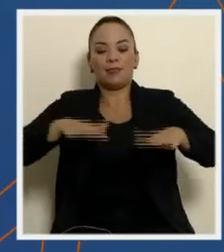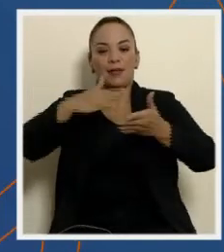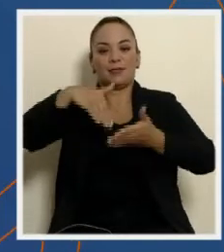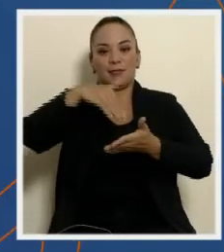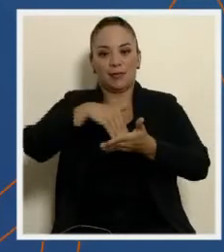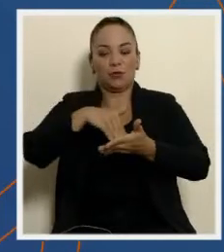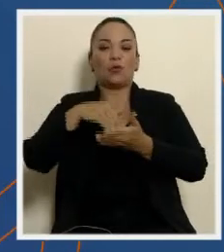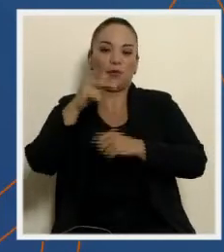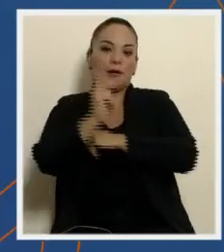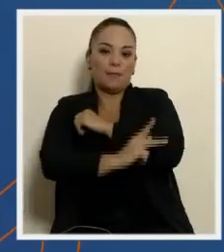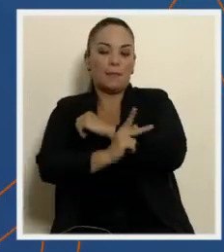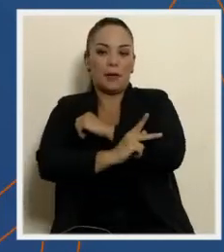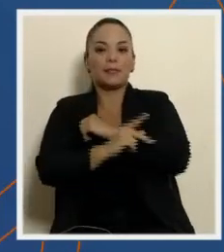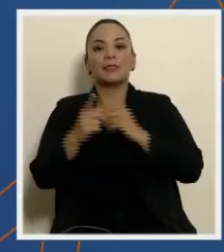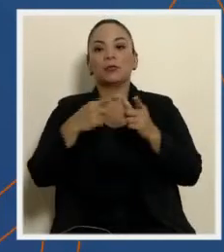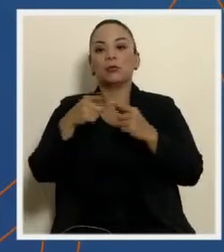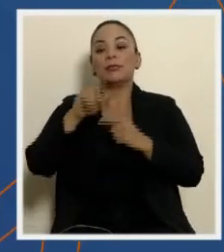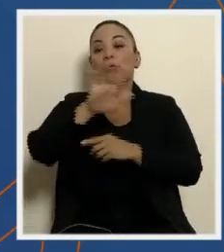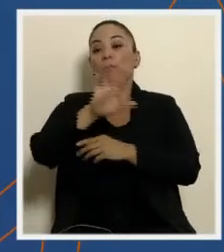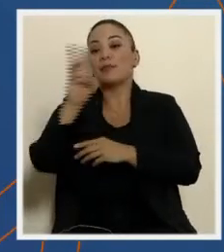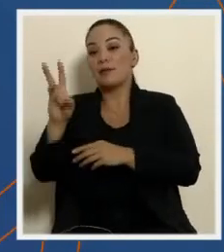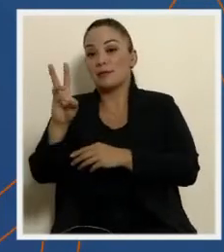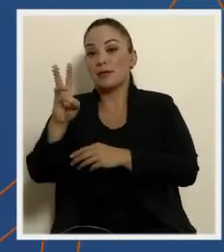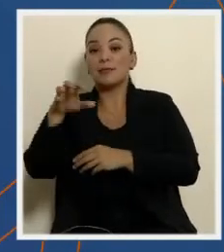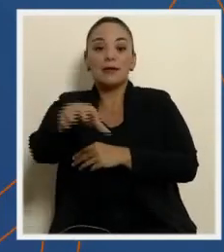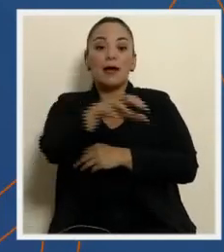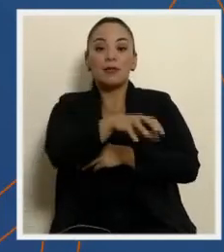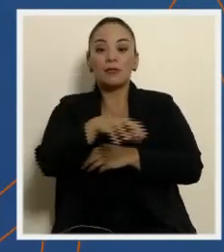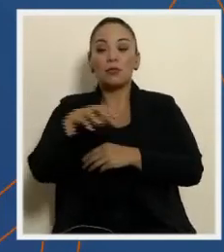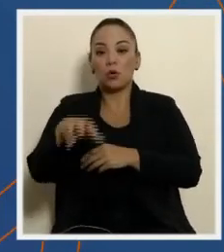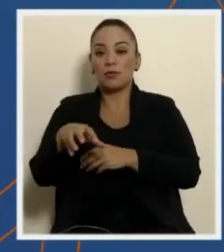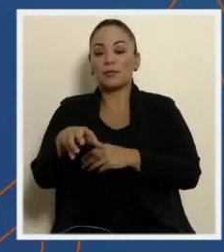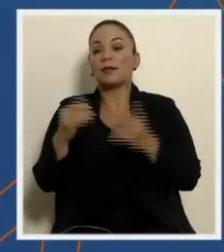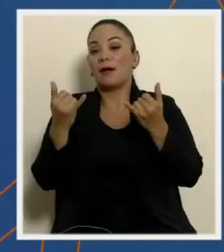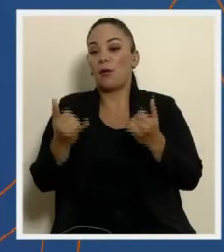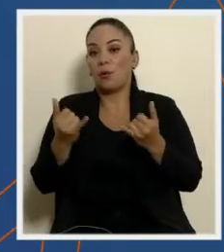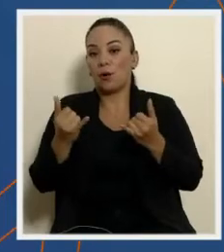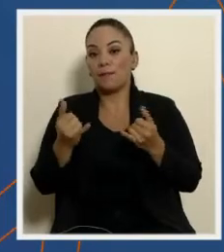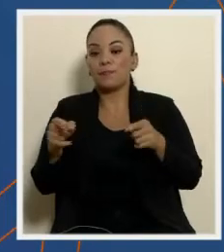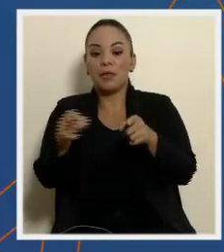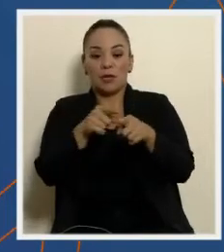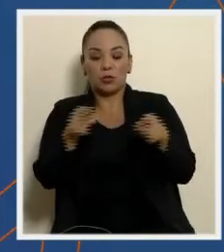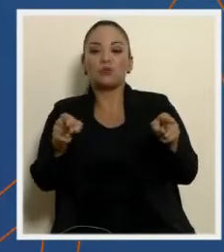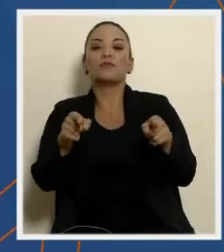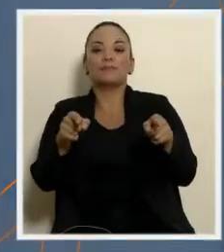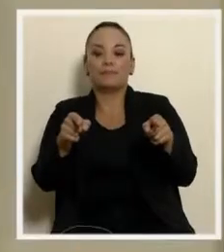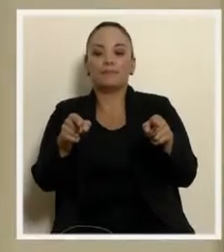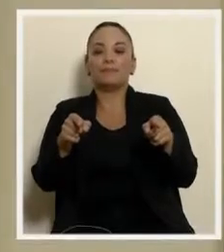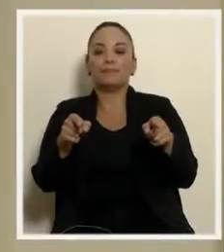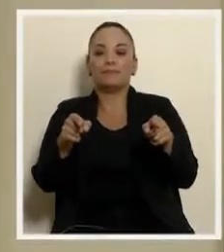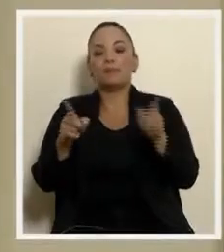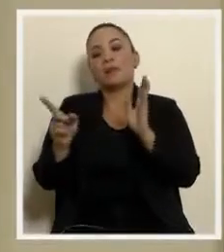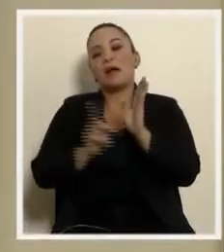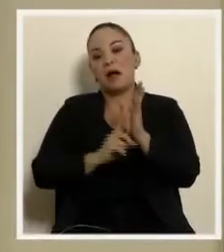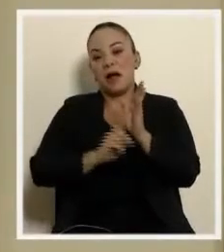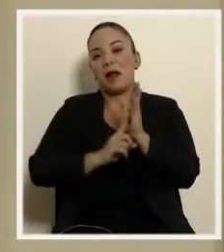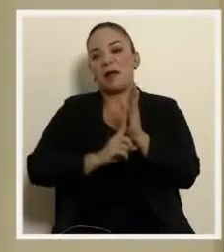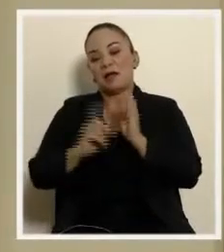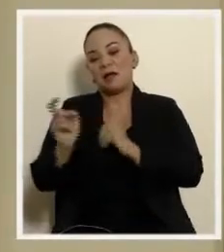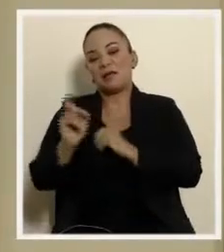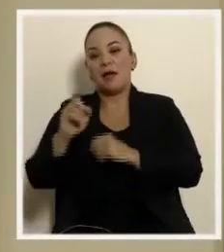Estaríamos entonces con un total de 56 cantones que están en la condición de alerta